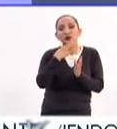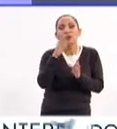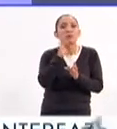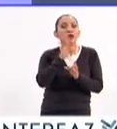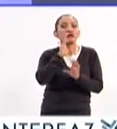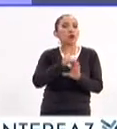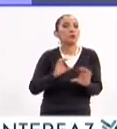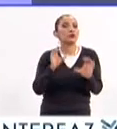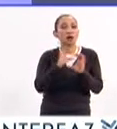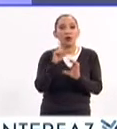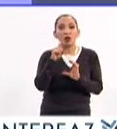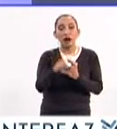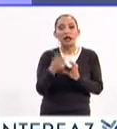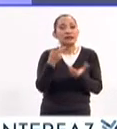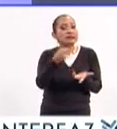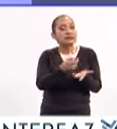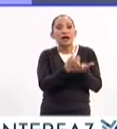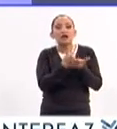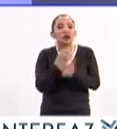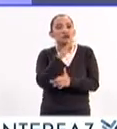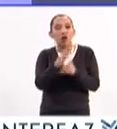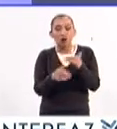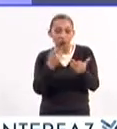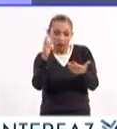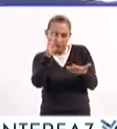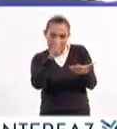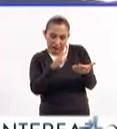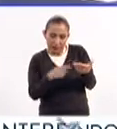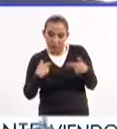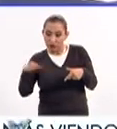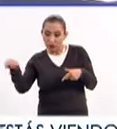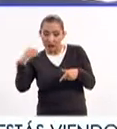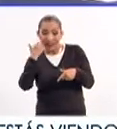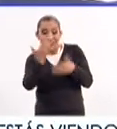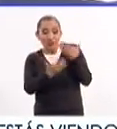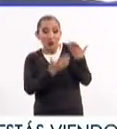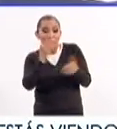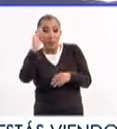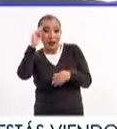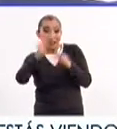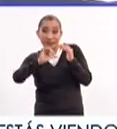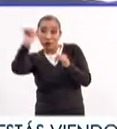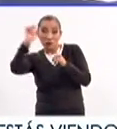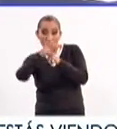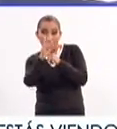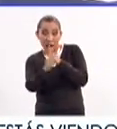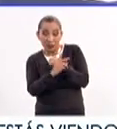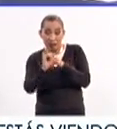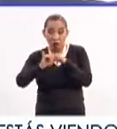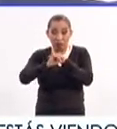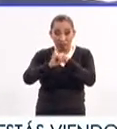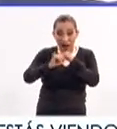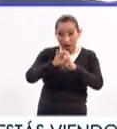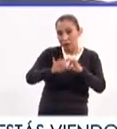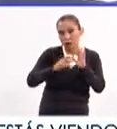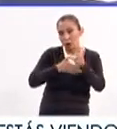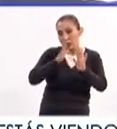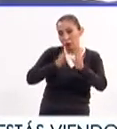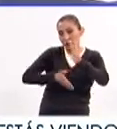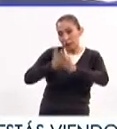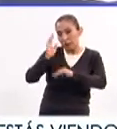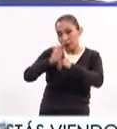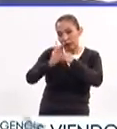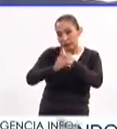en computadora, que dan todo un acceso a personas que quieren estudiar maestrías en el extranjero a distancia, a veces no podemos movernos de